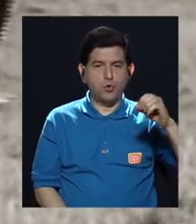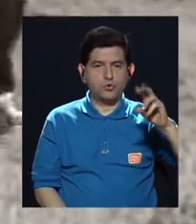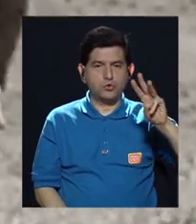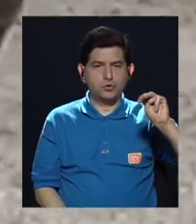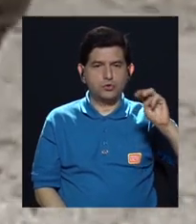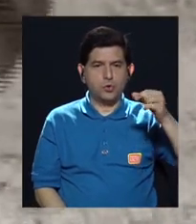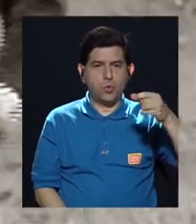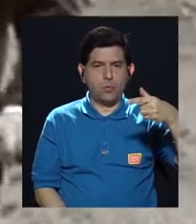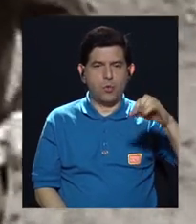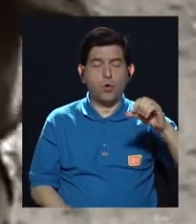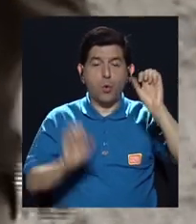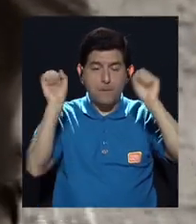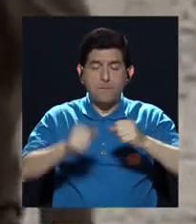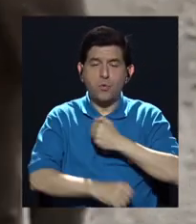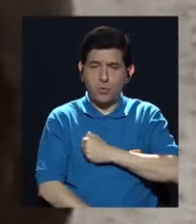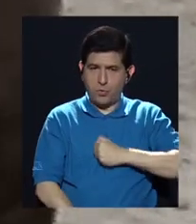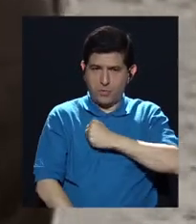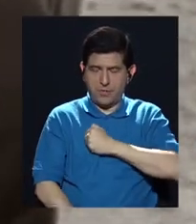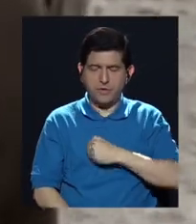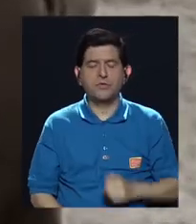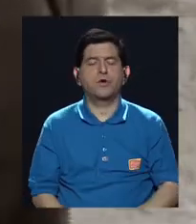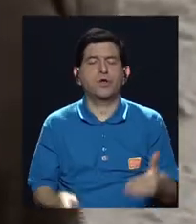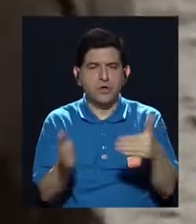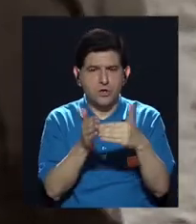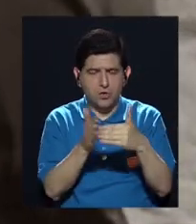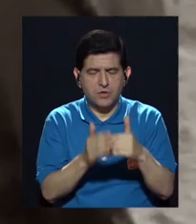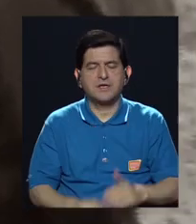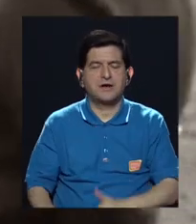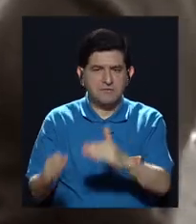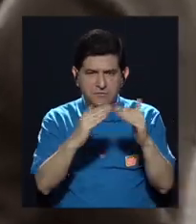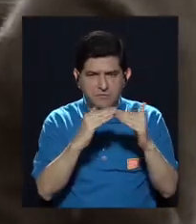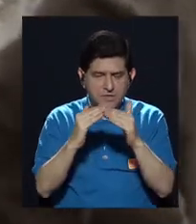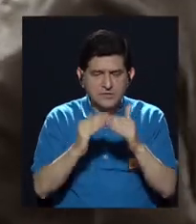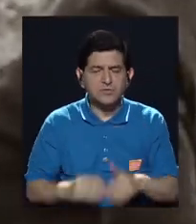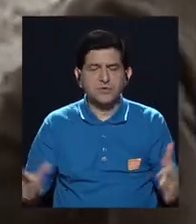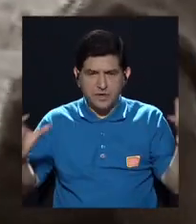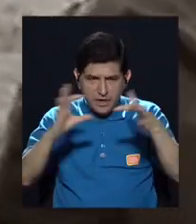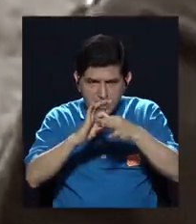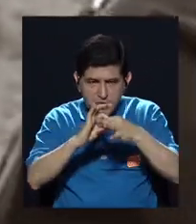capaz de perdonarse y de volverse a encontrar entre esa ciudadanía crítica.